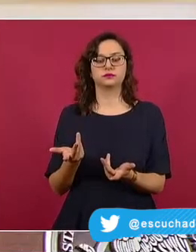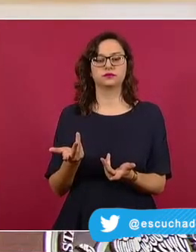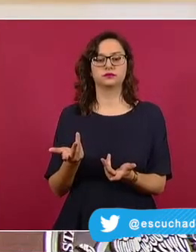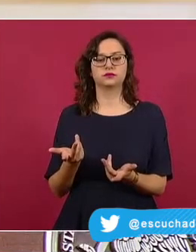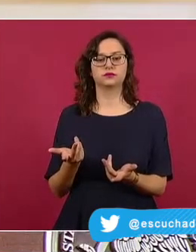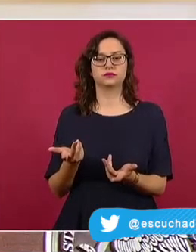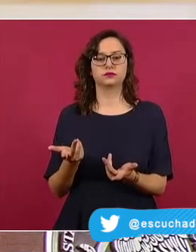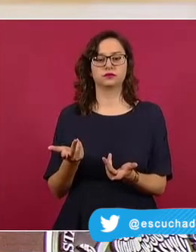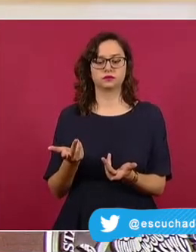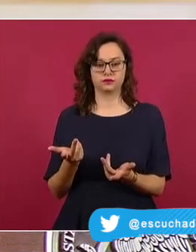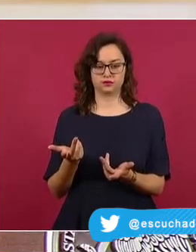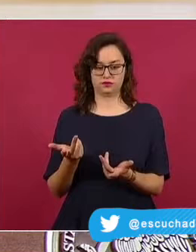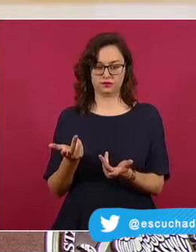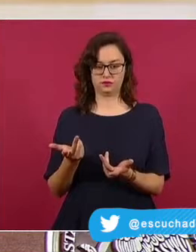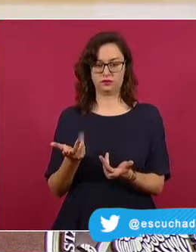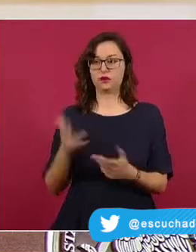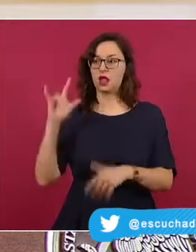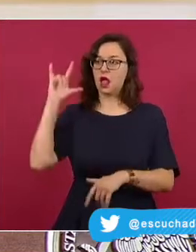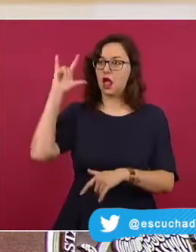de 40 años.